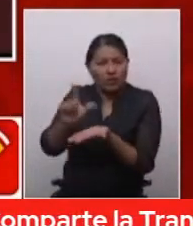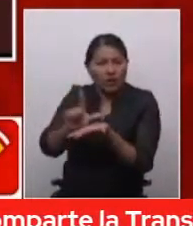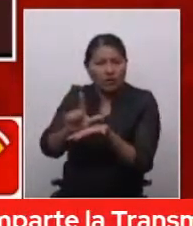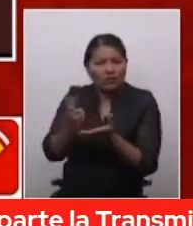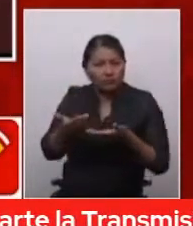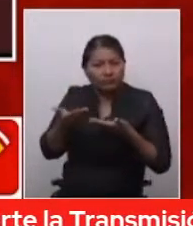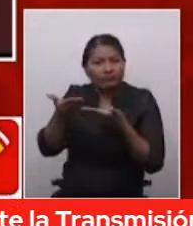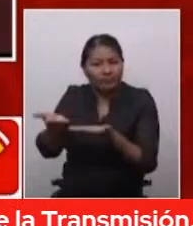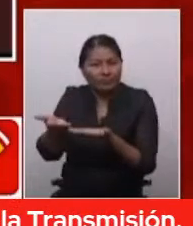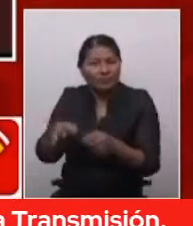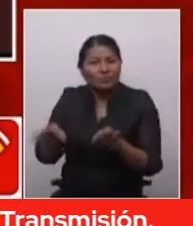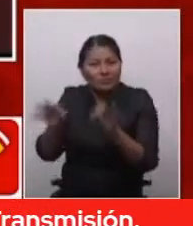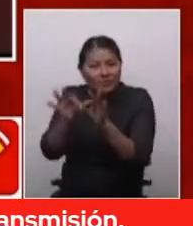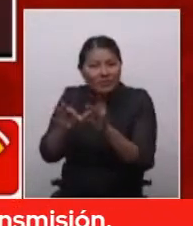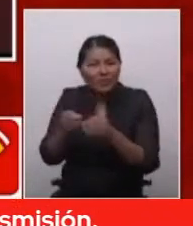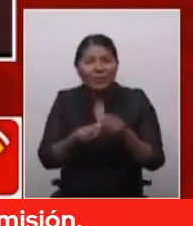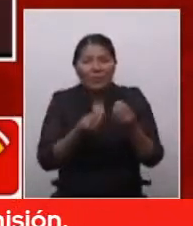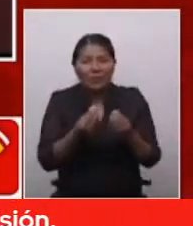importante. Nosotros queremos